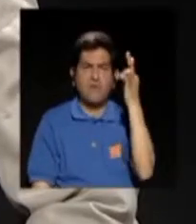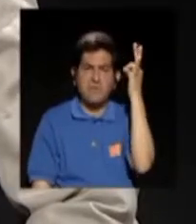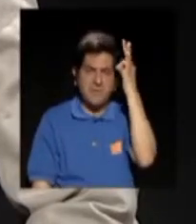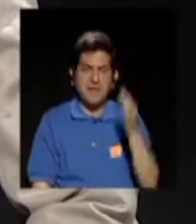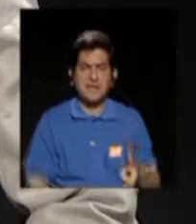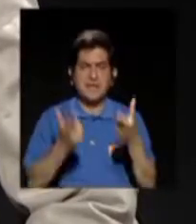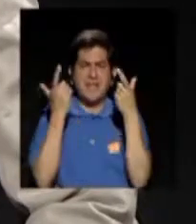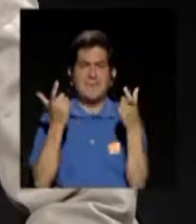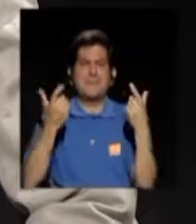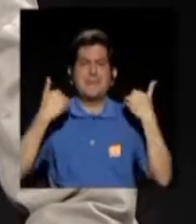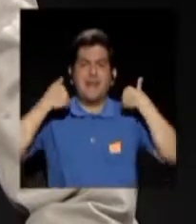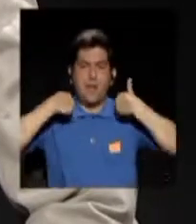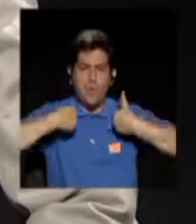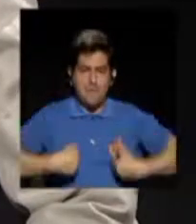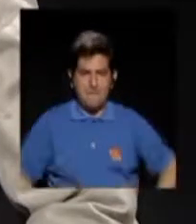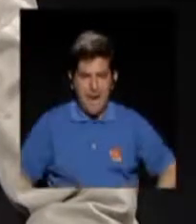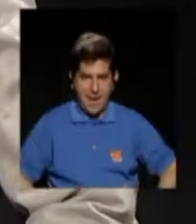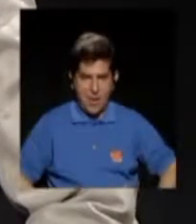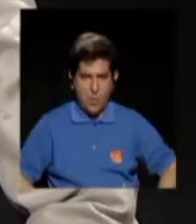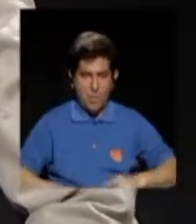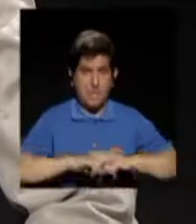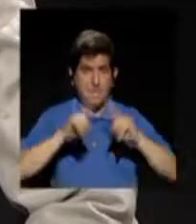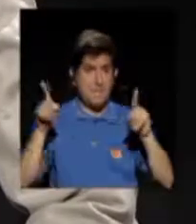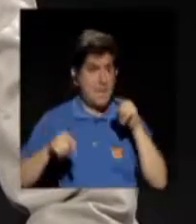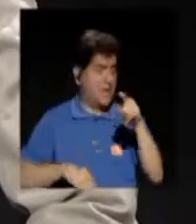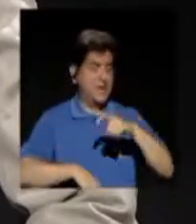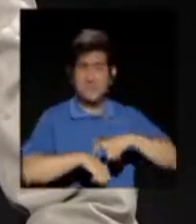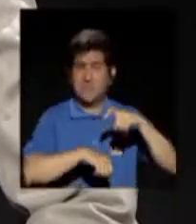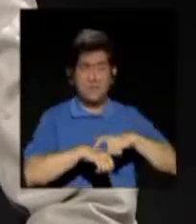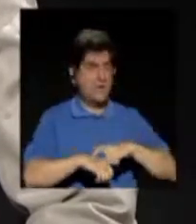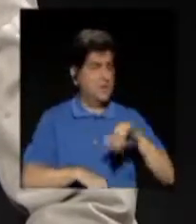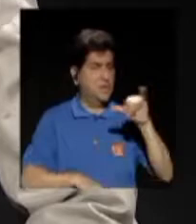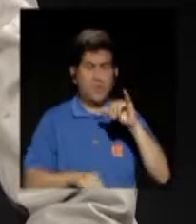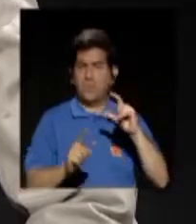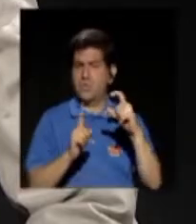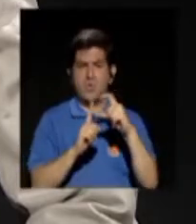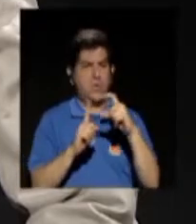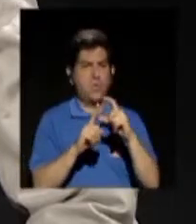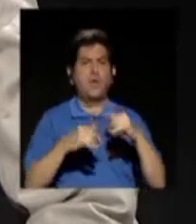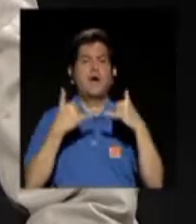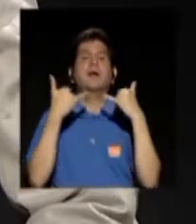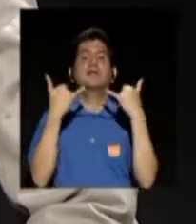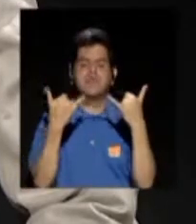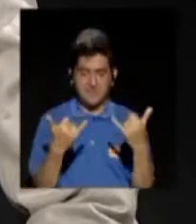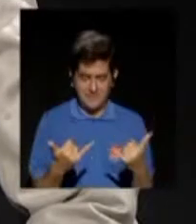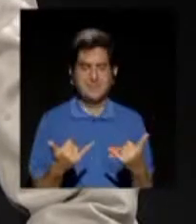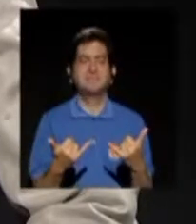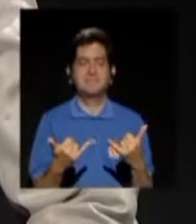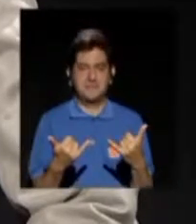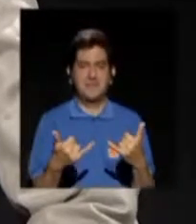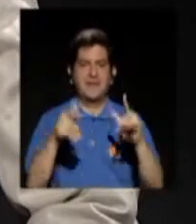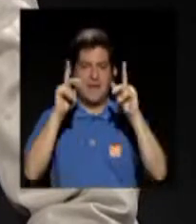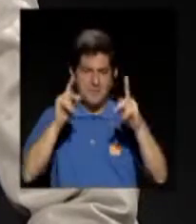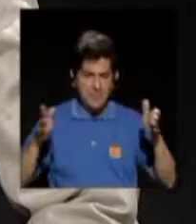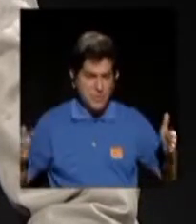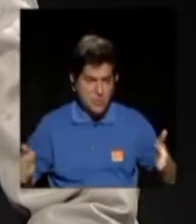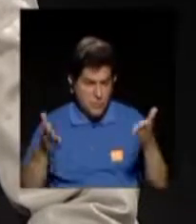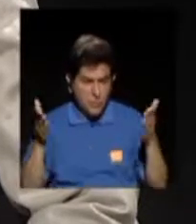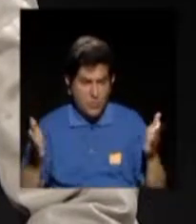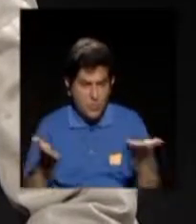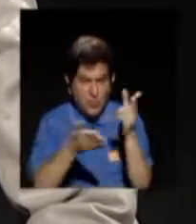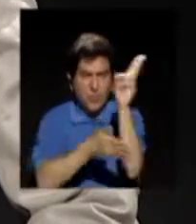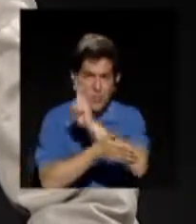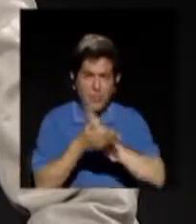capital humano. Pero en esta época, aunque no se plantean esos términos, ya aquellos que están impulsando la